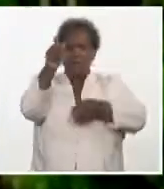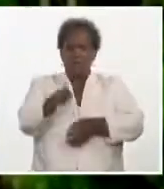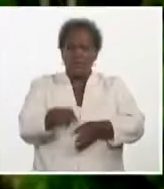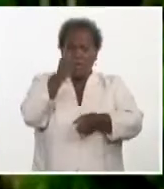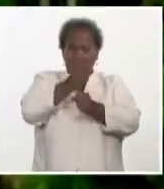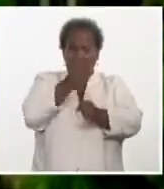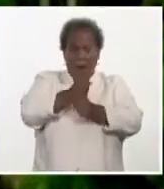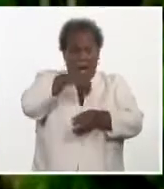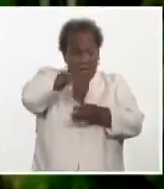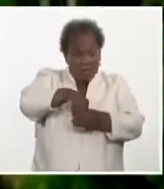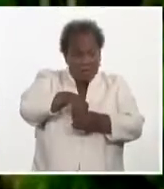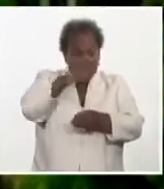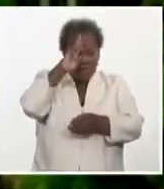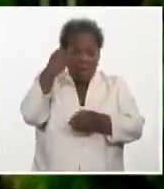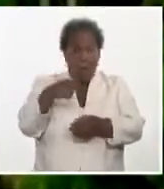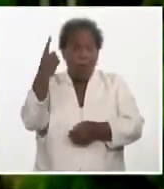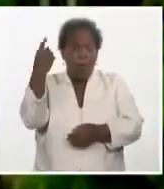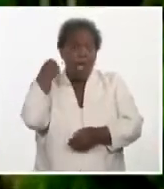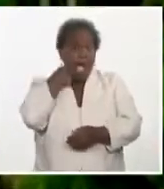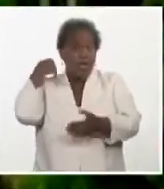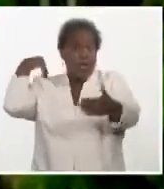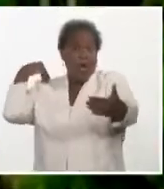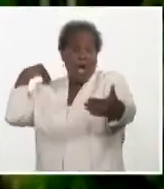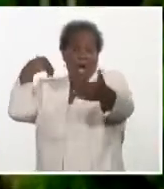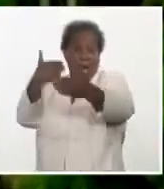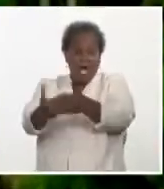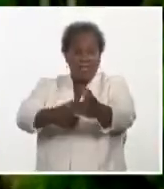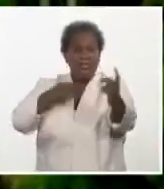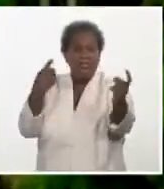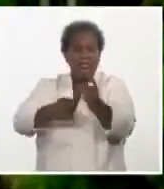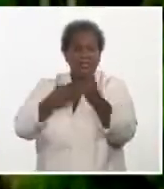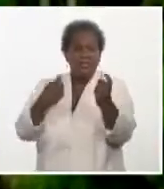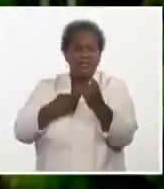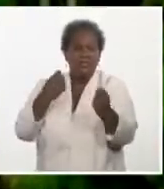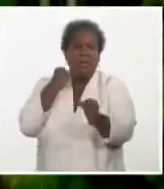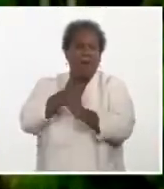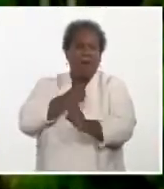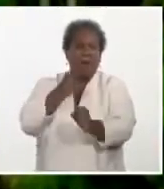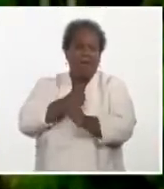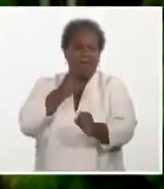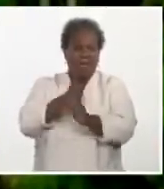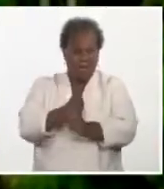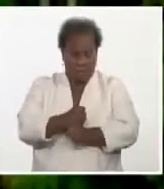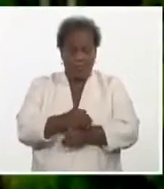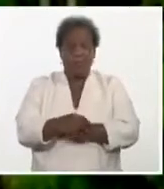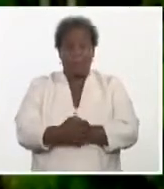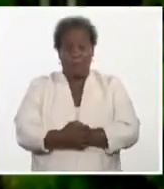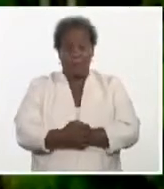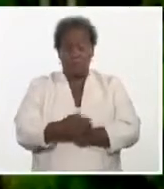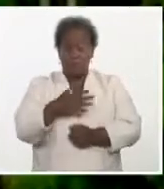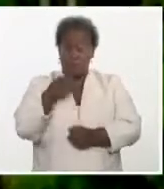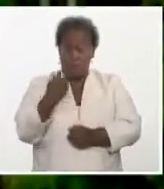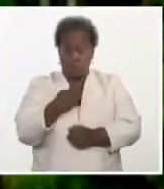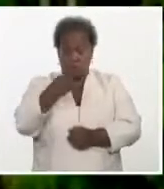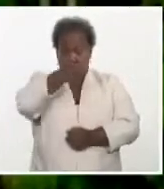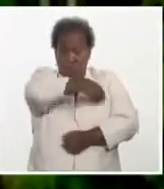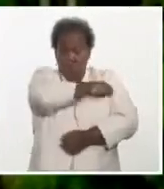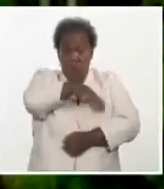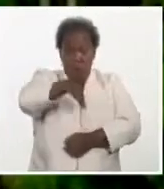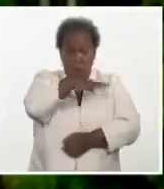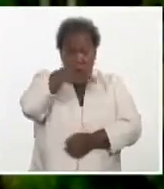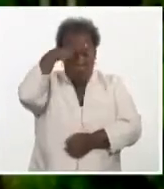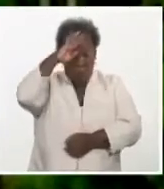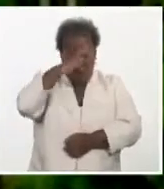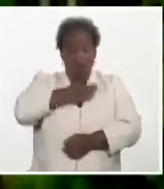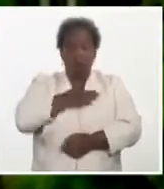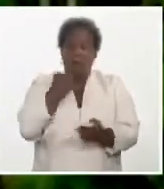llevan más de un año en esta lucha. Y nosotros tenemos plena confianza en eso